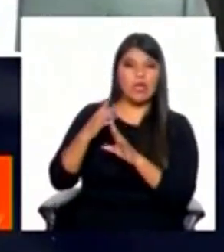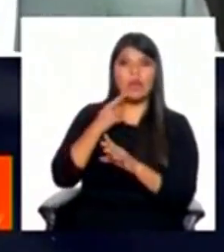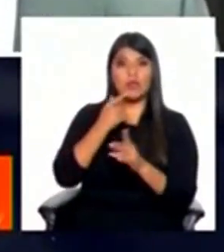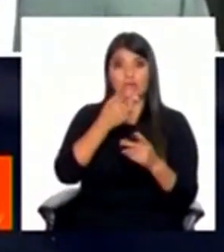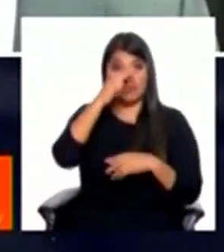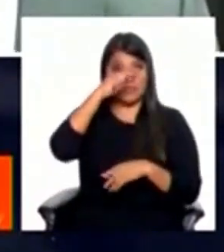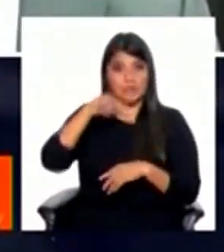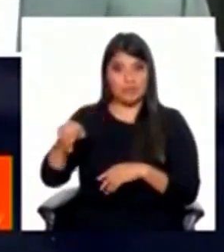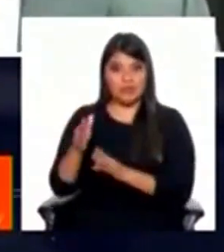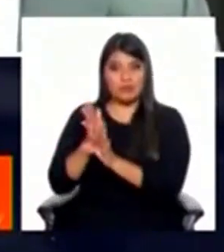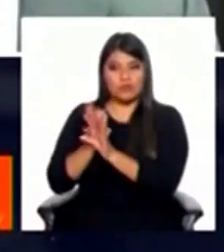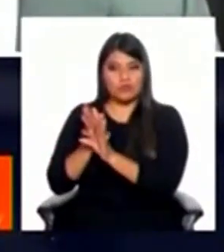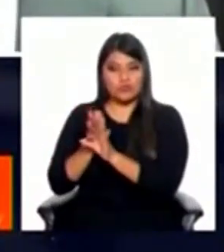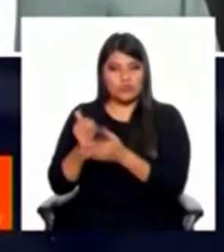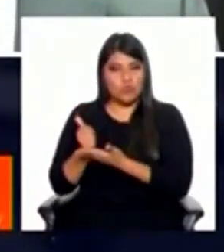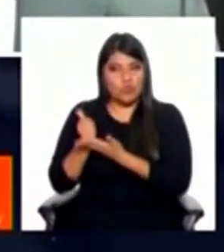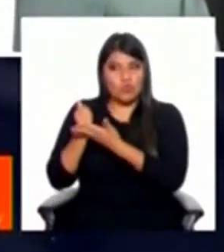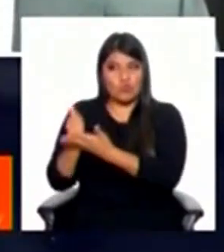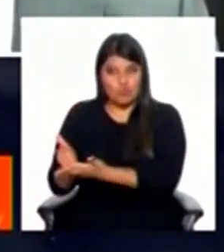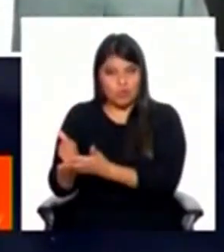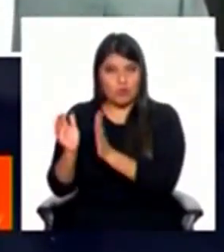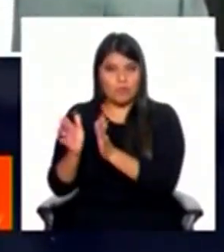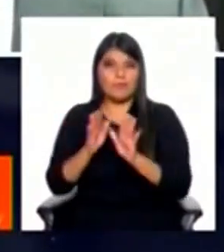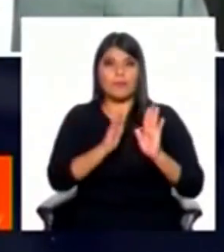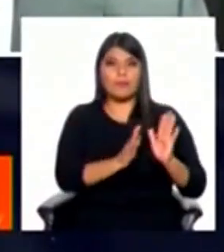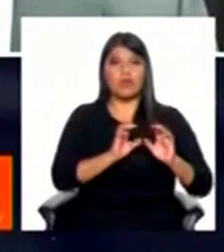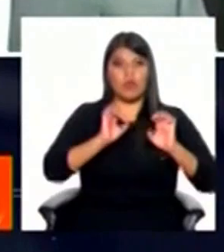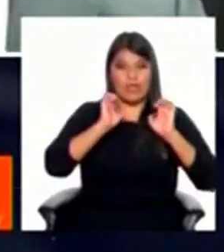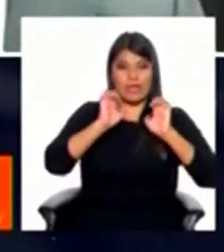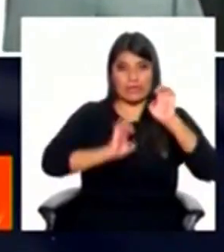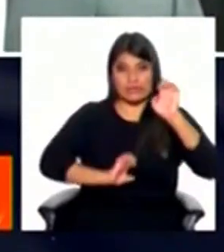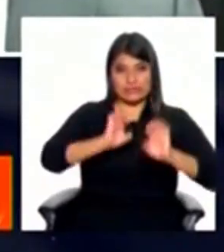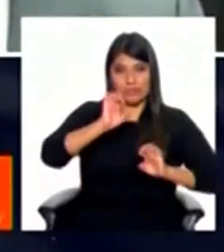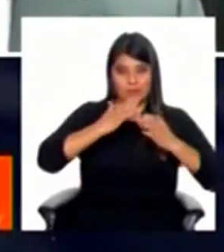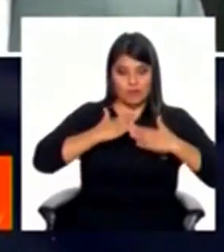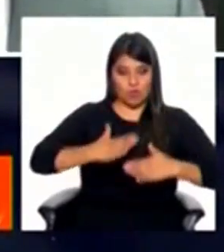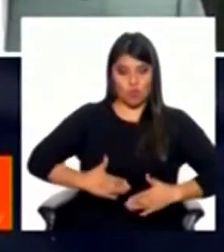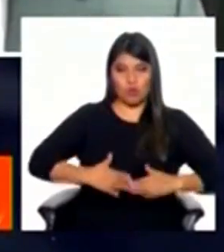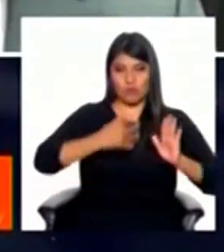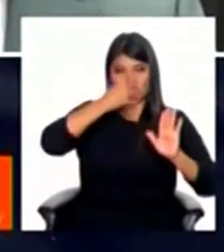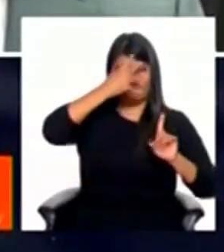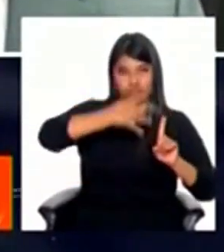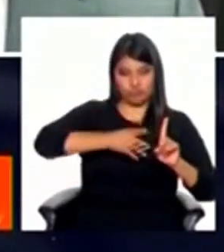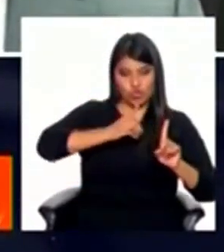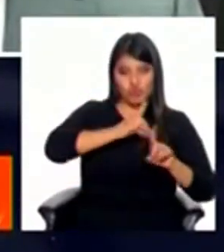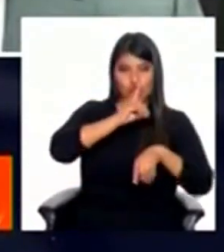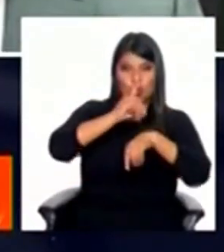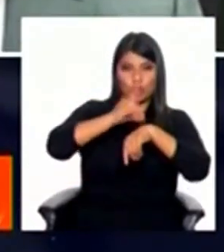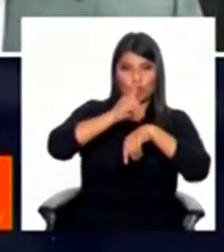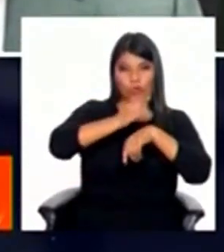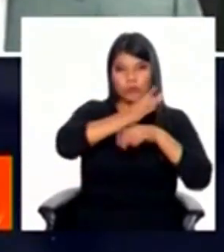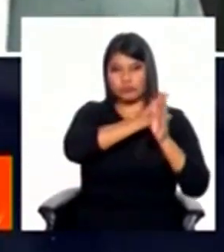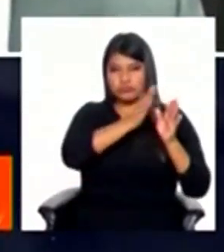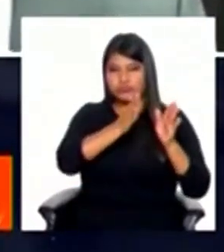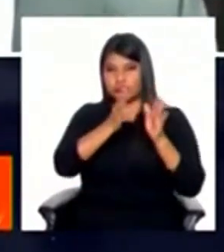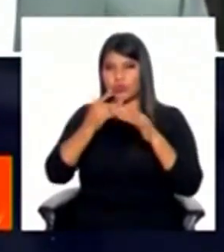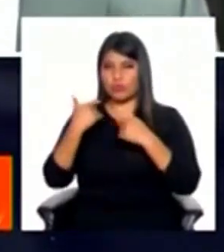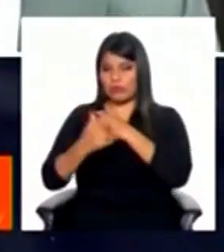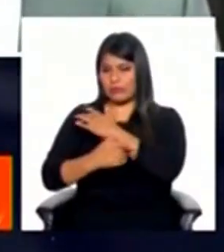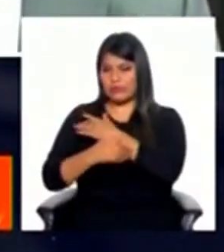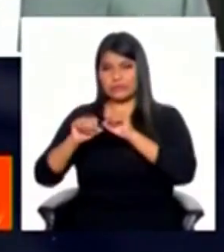el acompañamiento psicológico, que pase los exámenes médicos legales para determinar si hay algún daño, alguna lesión que se le haya podido generar a esta